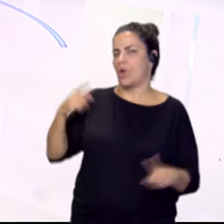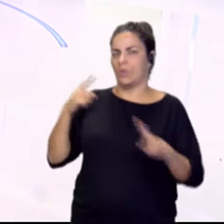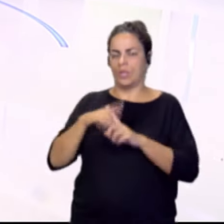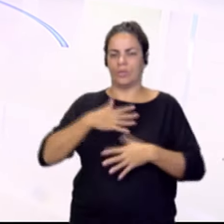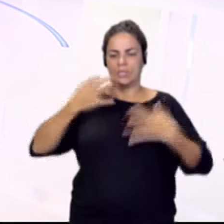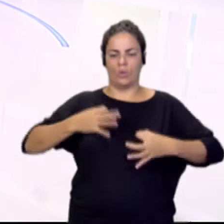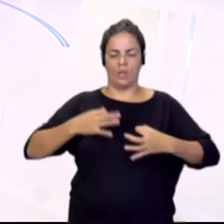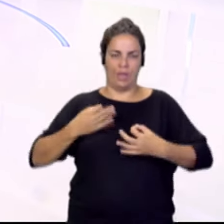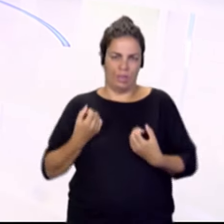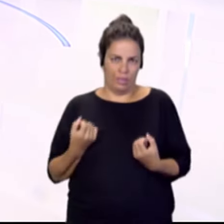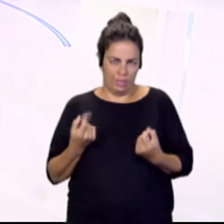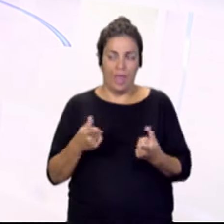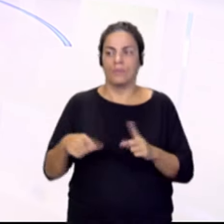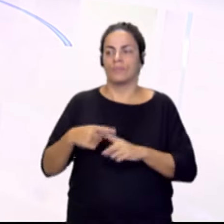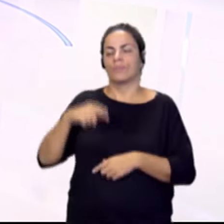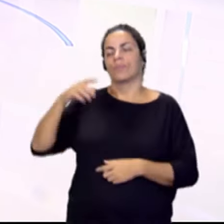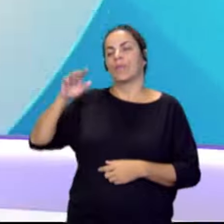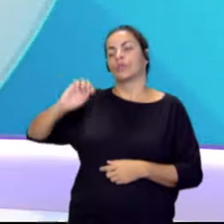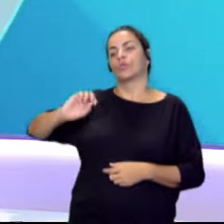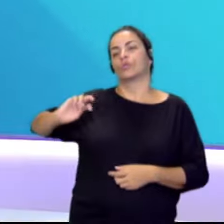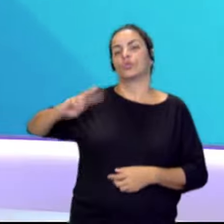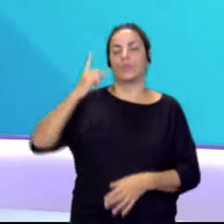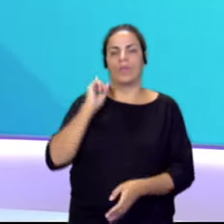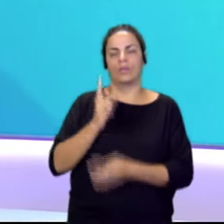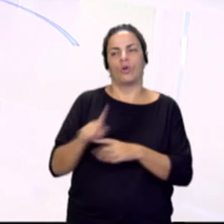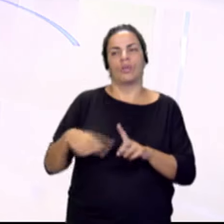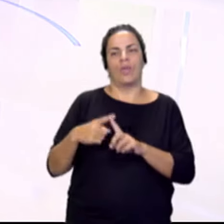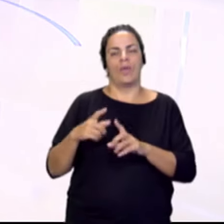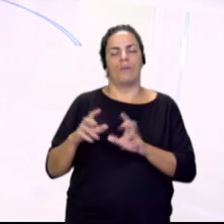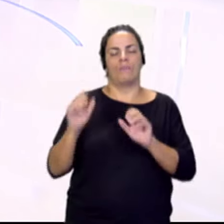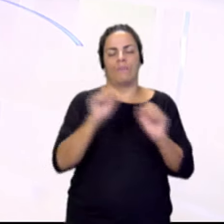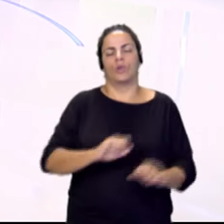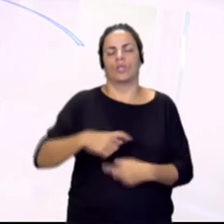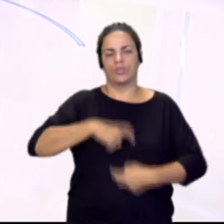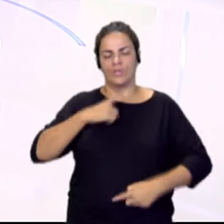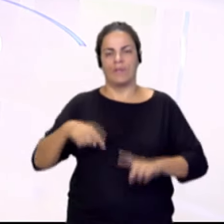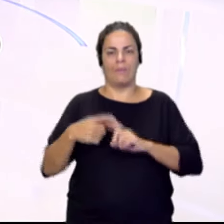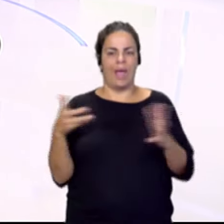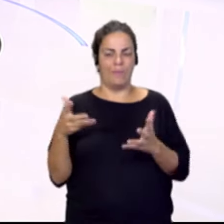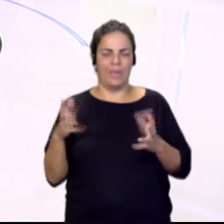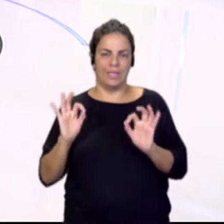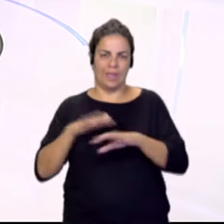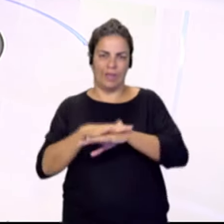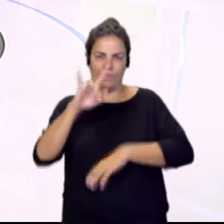Padrón, subdirector de Protección Civil y Emergencias del Gobierno de Canarias, muchísimas gracias por atendernos.